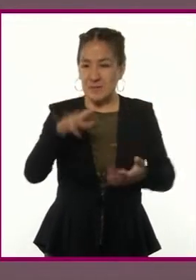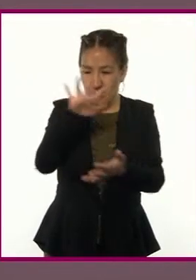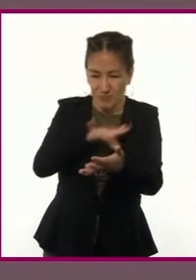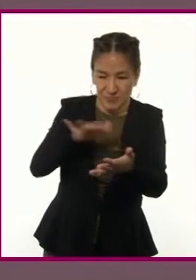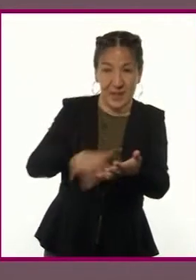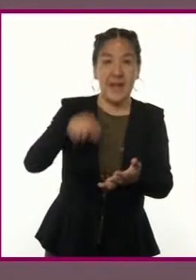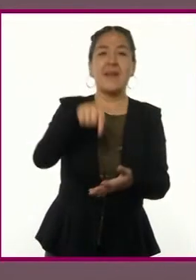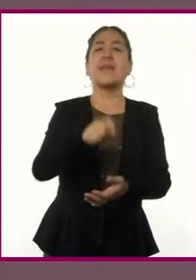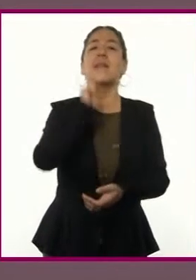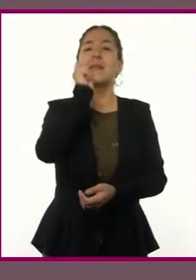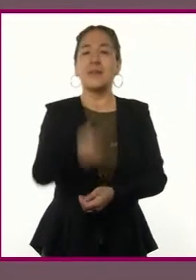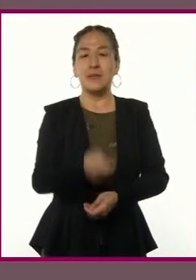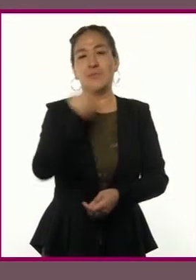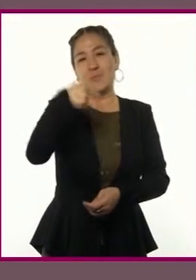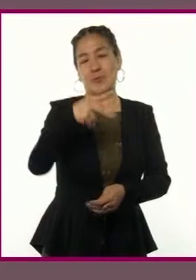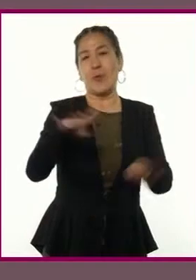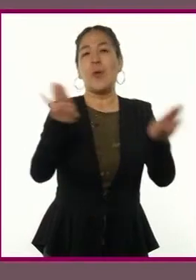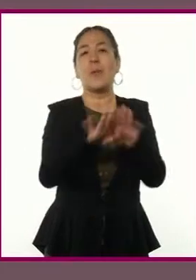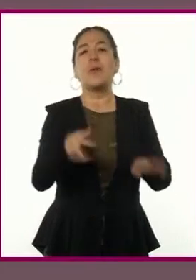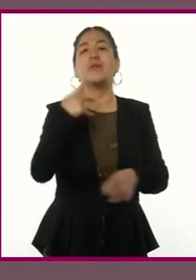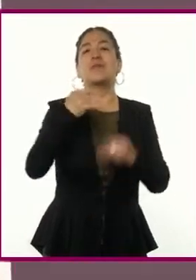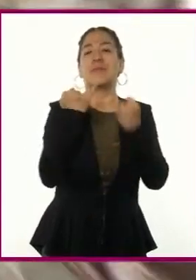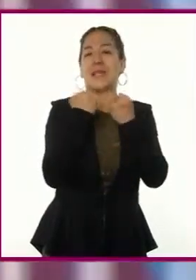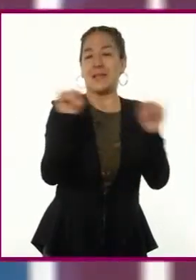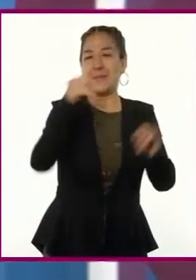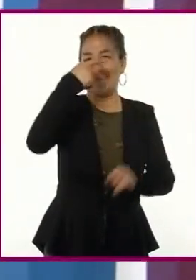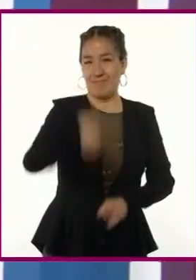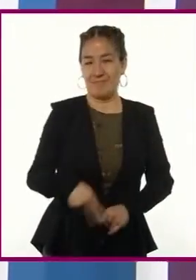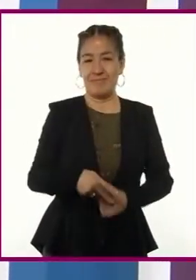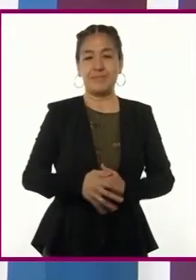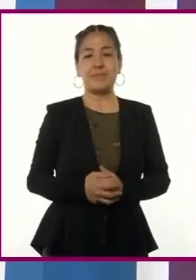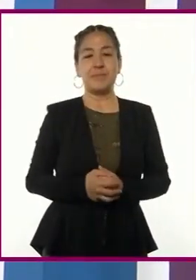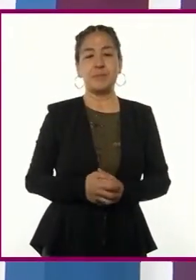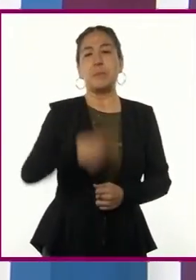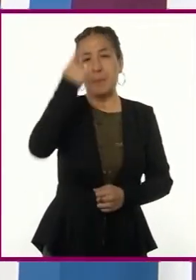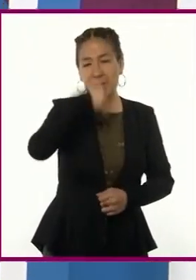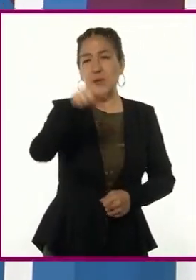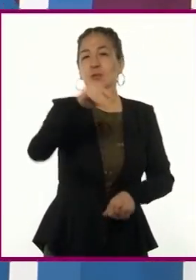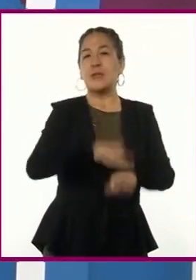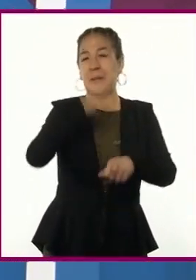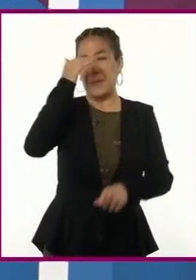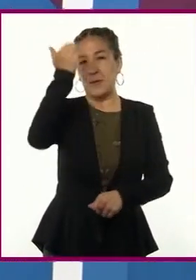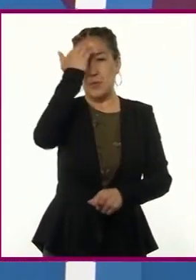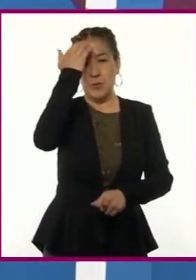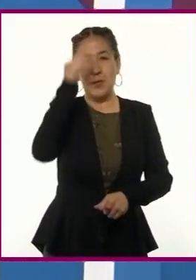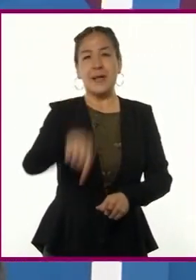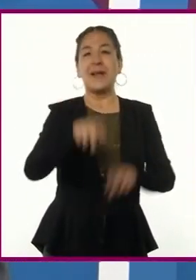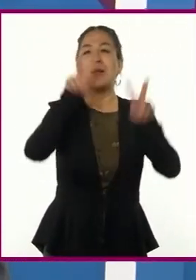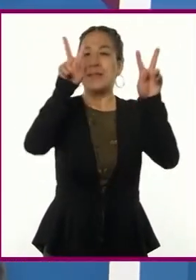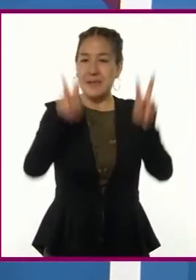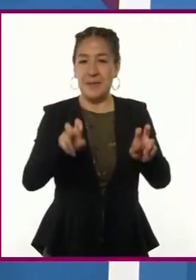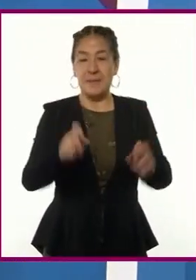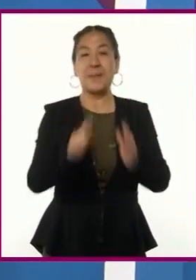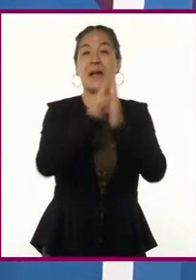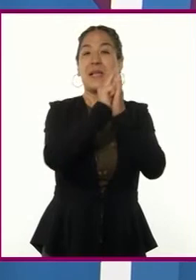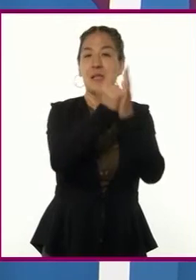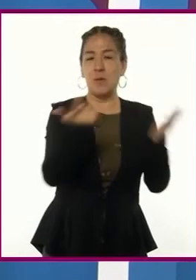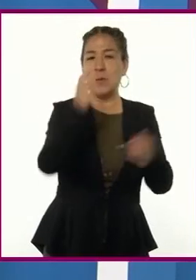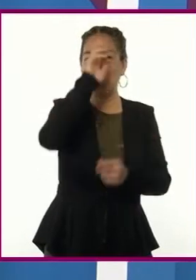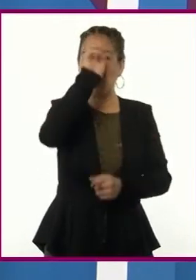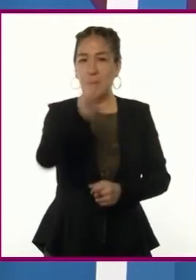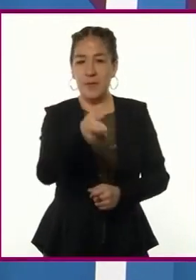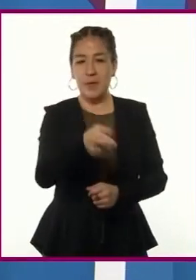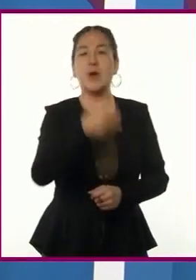quienes germinó el espíritu independentista. Para conocer más sobre las temáticas de los libros prohibidos y su